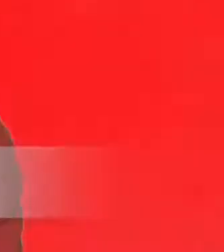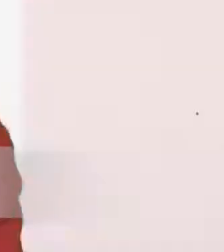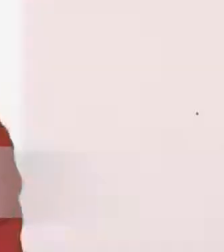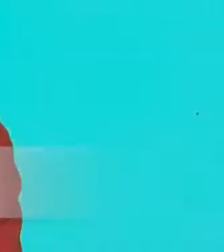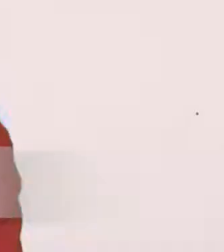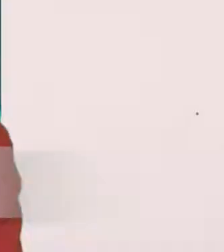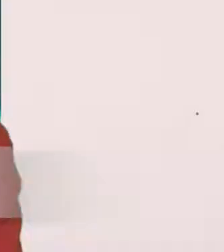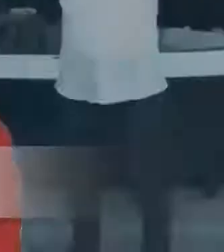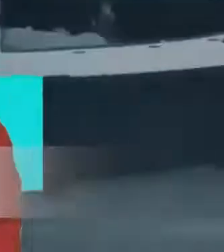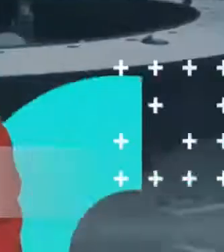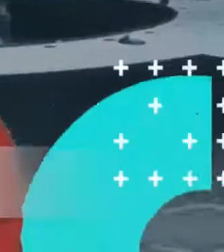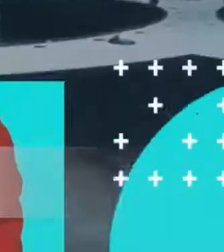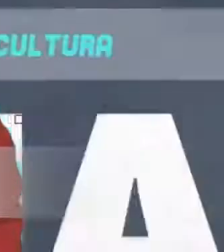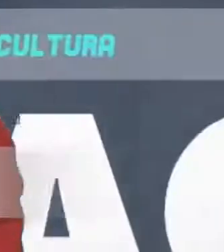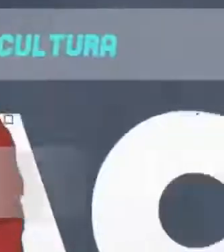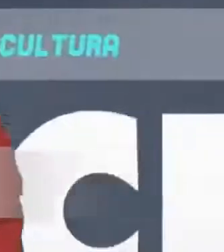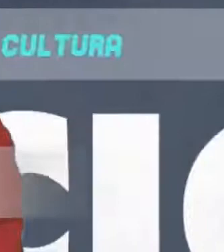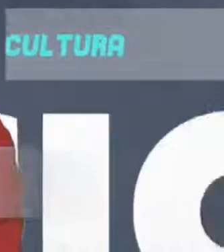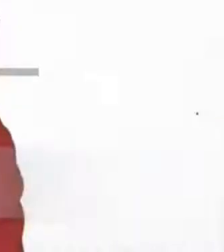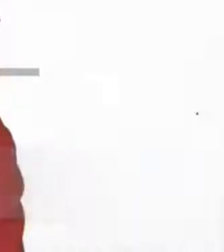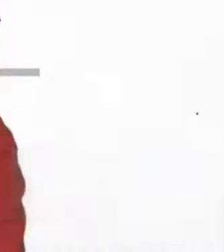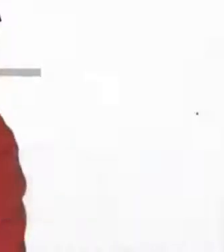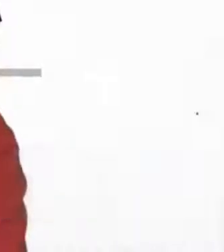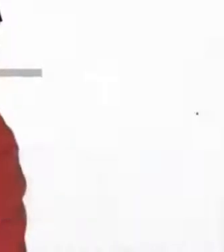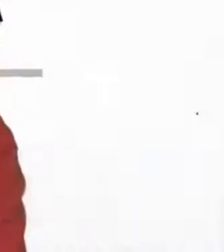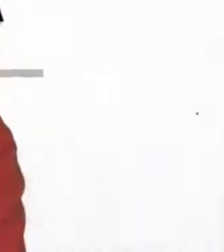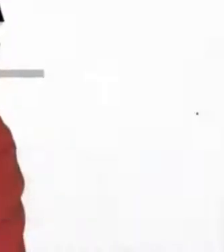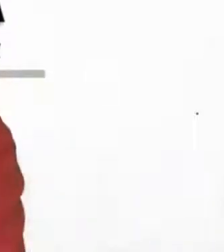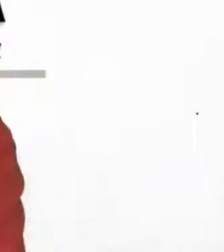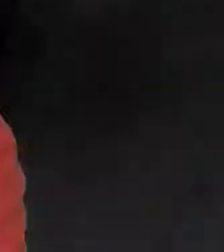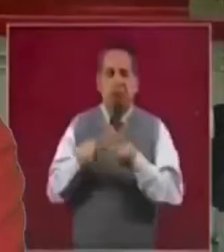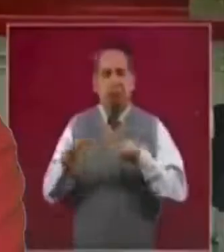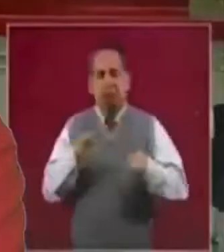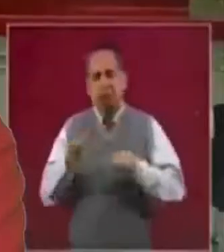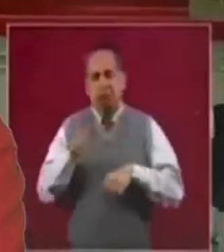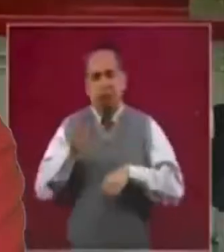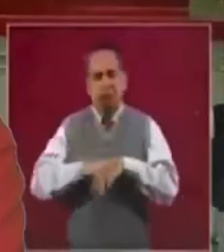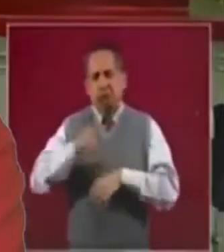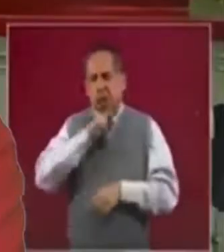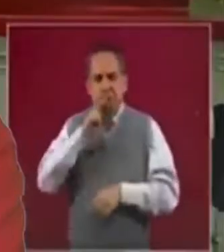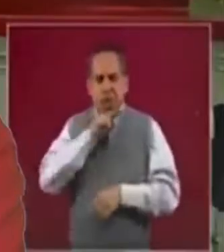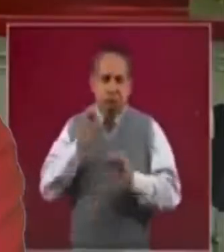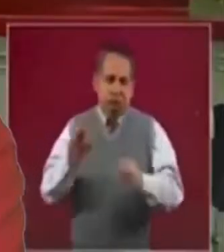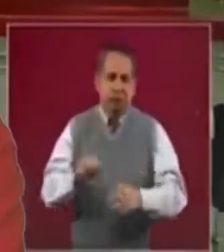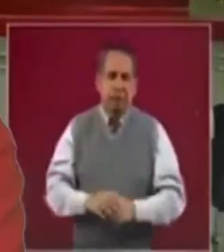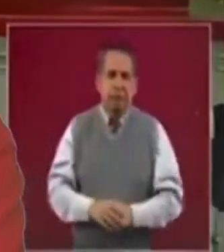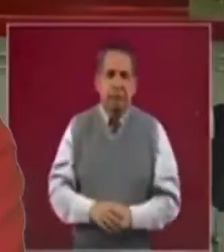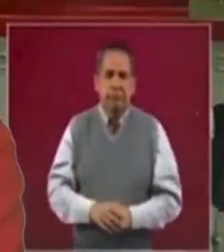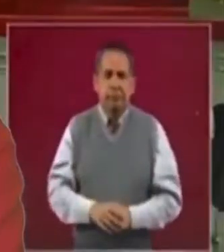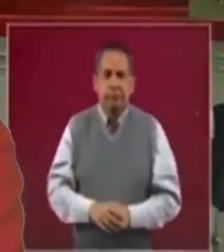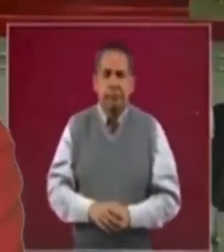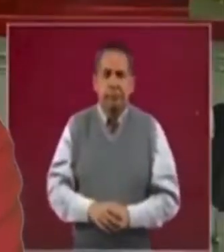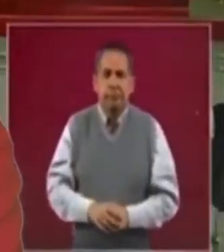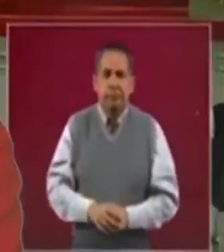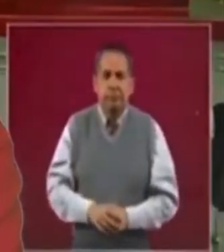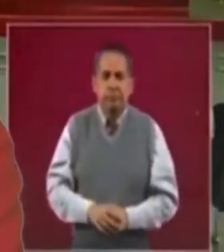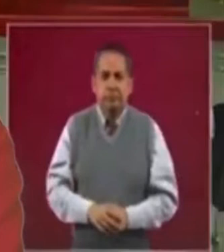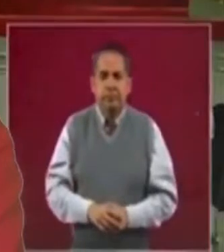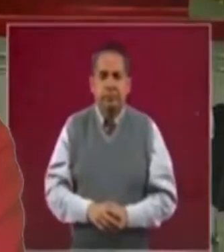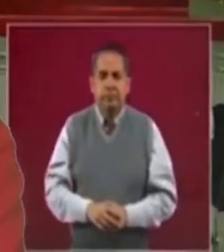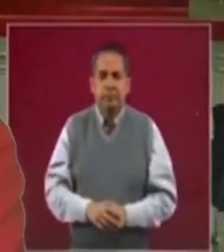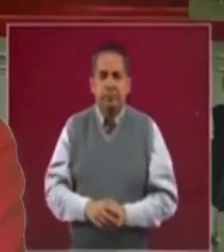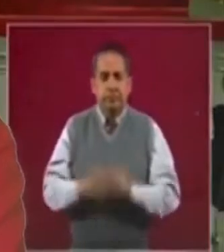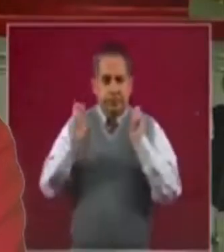Escandón Cadenas luego del mensaje que envió el gobierno federal a Chiapas por su trabajo en contra de la pandemia.